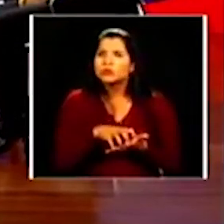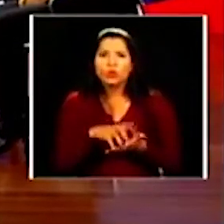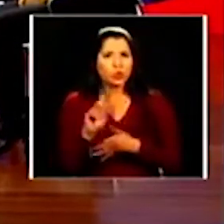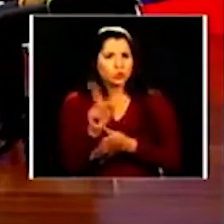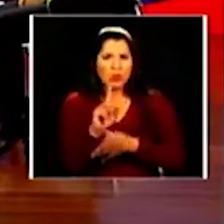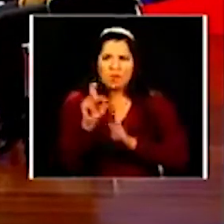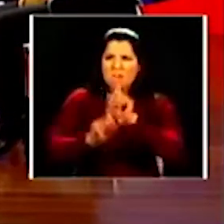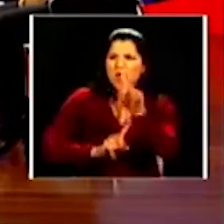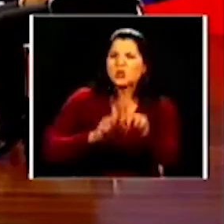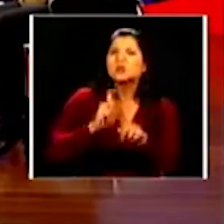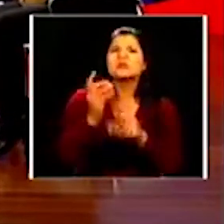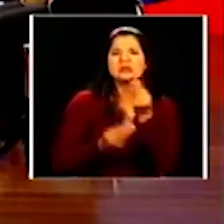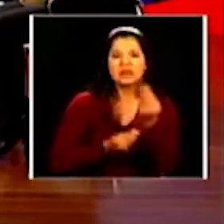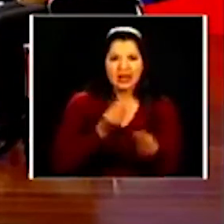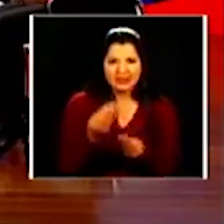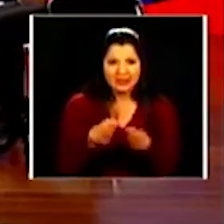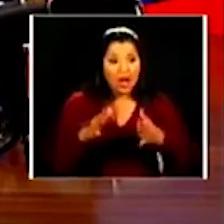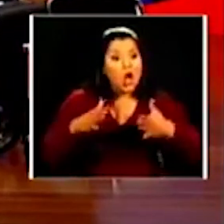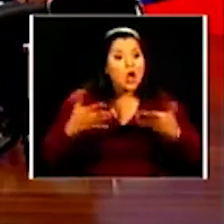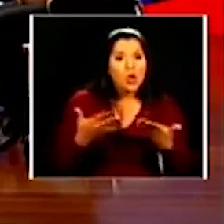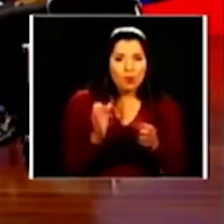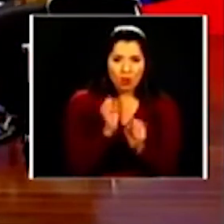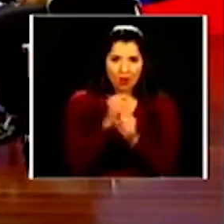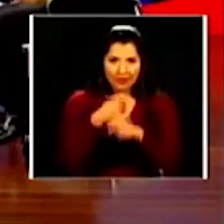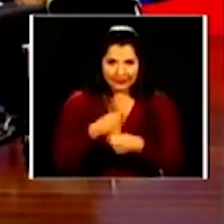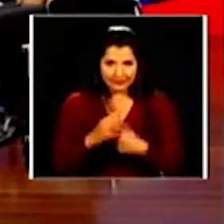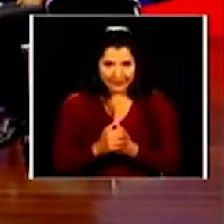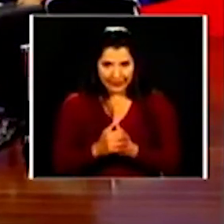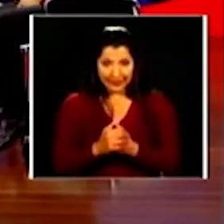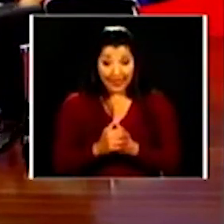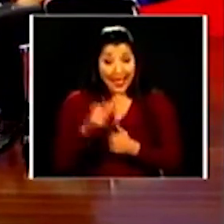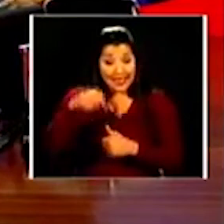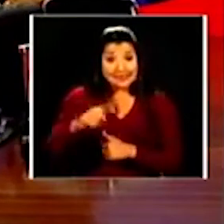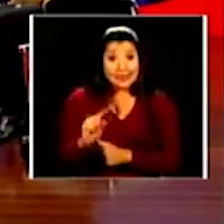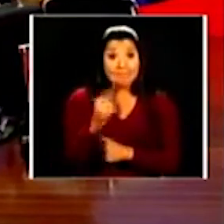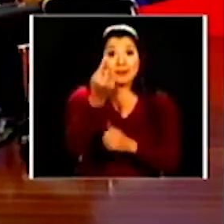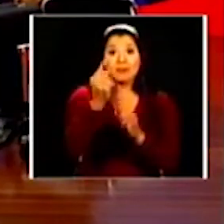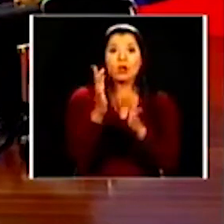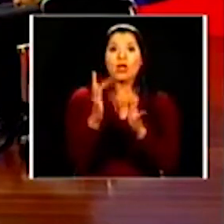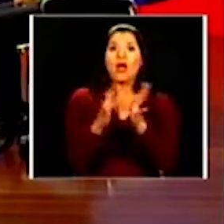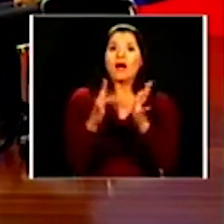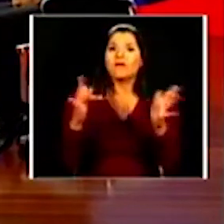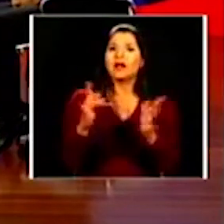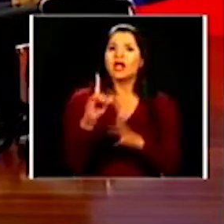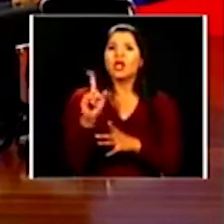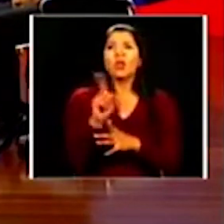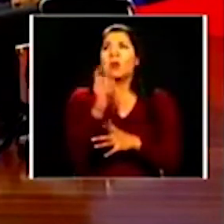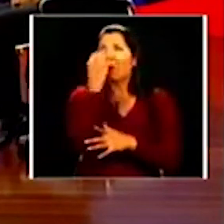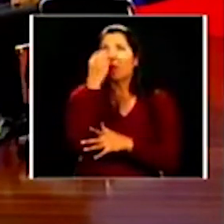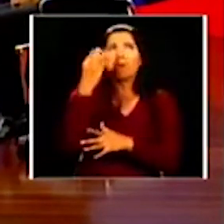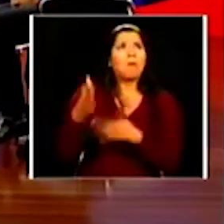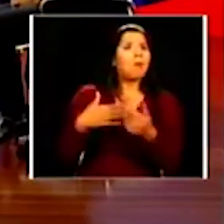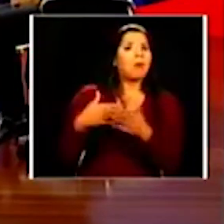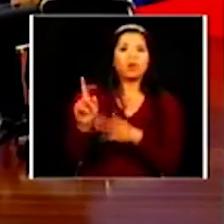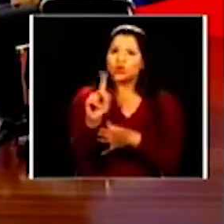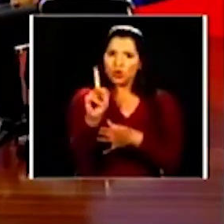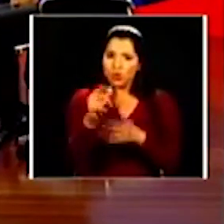qué van a hacer, cómo lo van a hacer. Que este 1 de abril no le dé igual, ejerza un voto